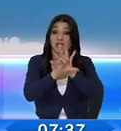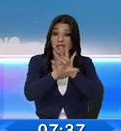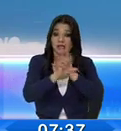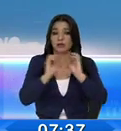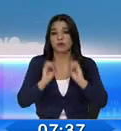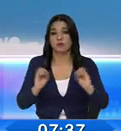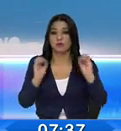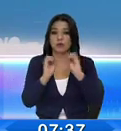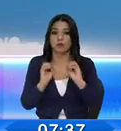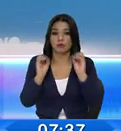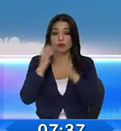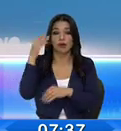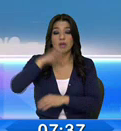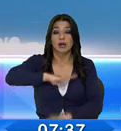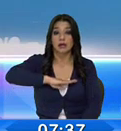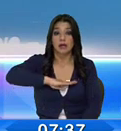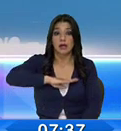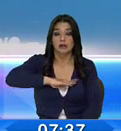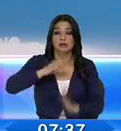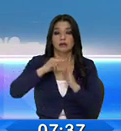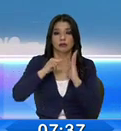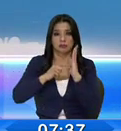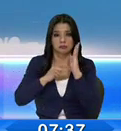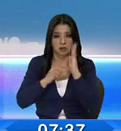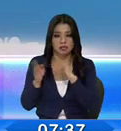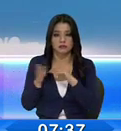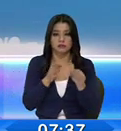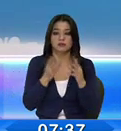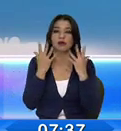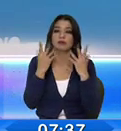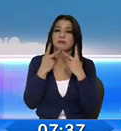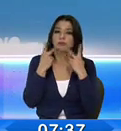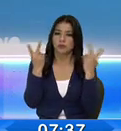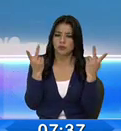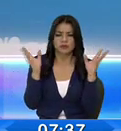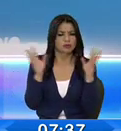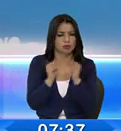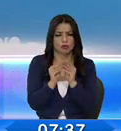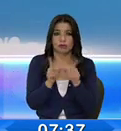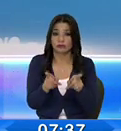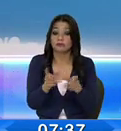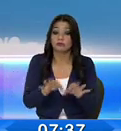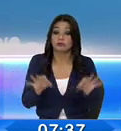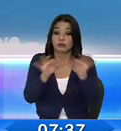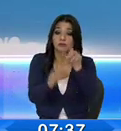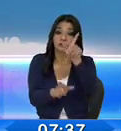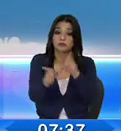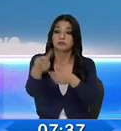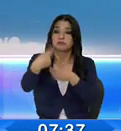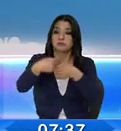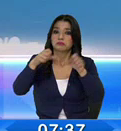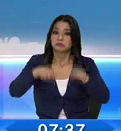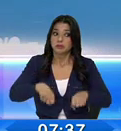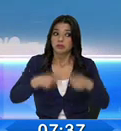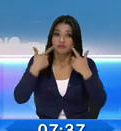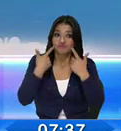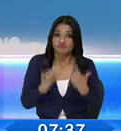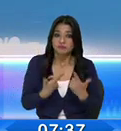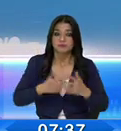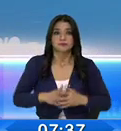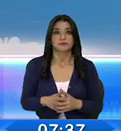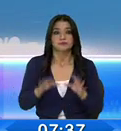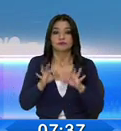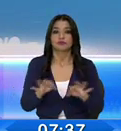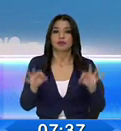los alcaldes en el tema de las ordenanzas en el tema de la obra pública etcétera entonces de ahí parten varios mecanismos uno de ellos es